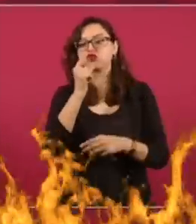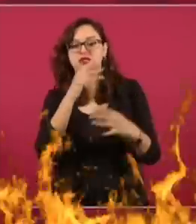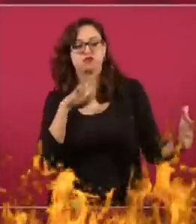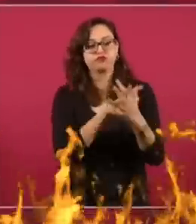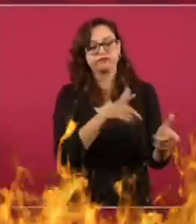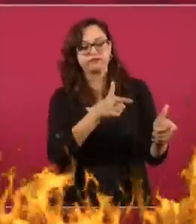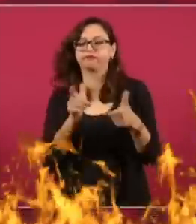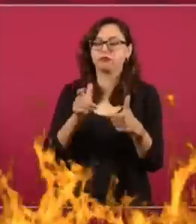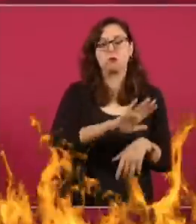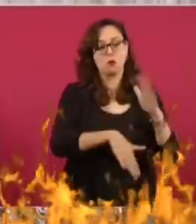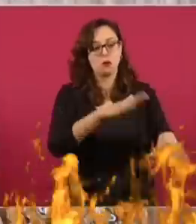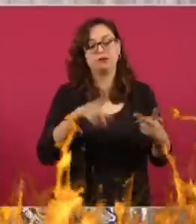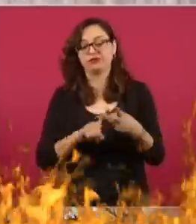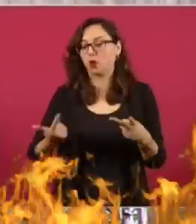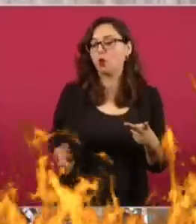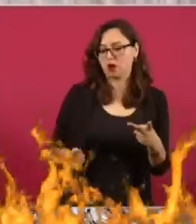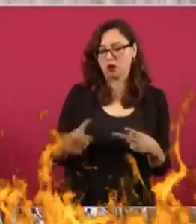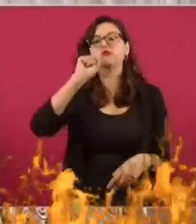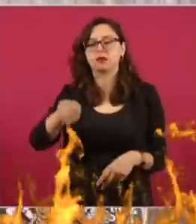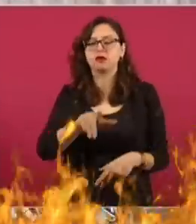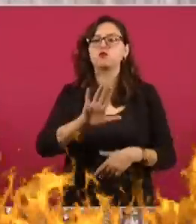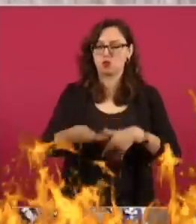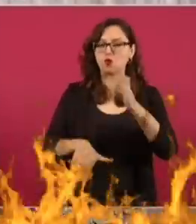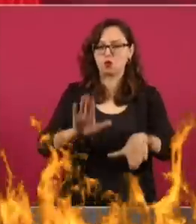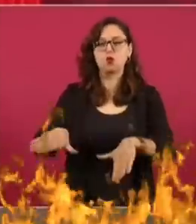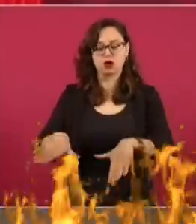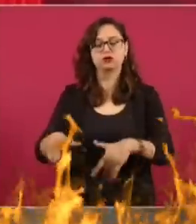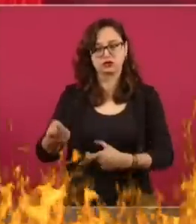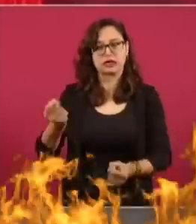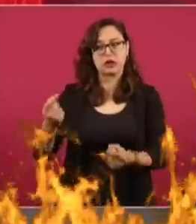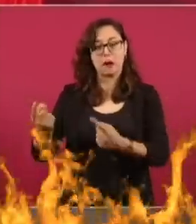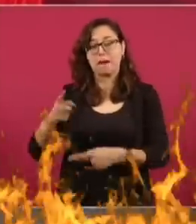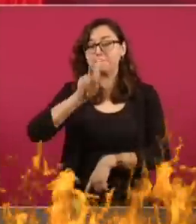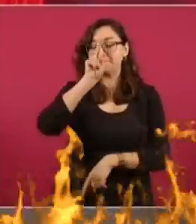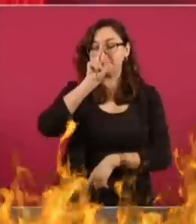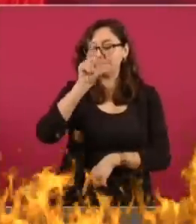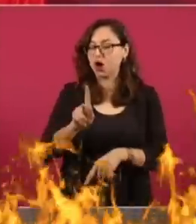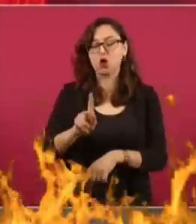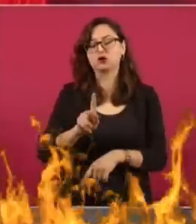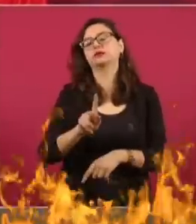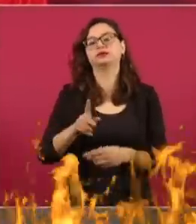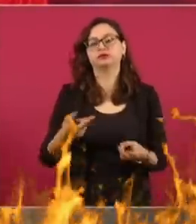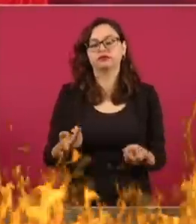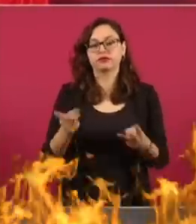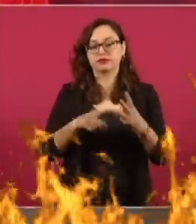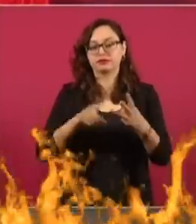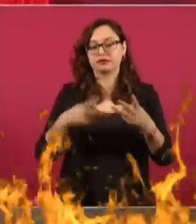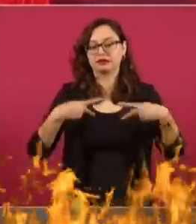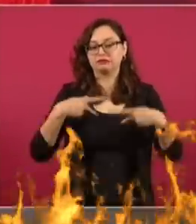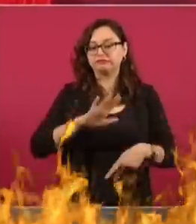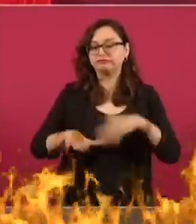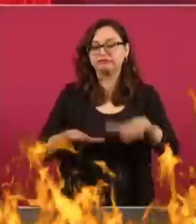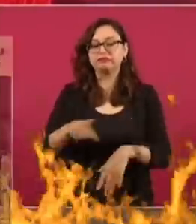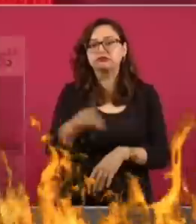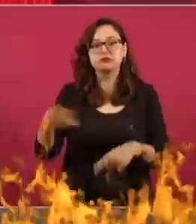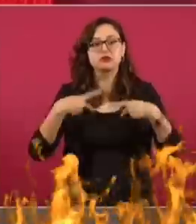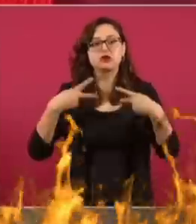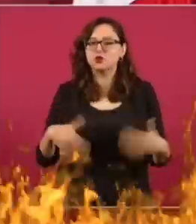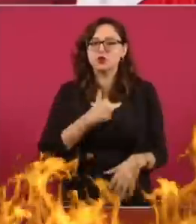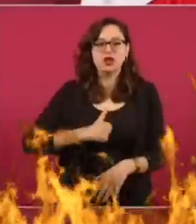Guanajuato, pocos, y donde hubo más pérdidas de vidas humanas, muy lamentable, porque fue población